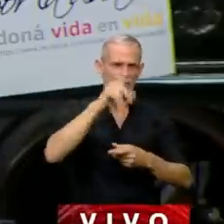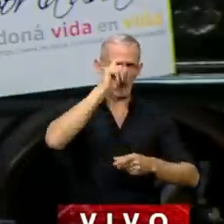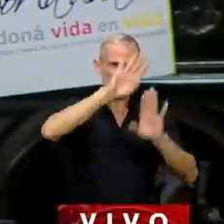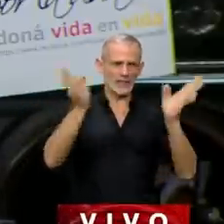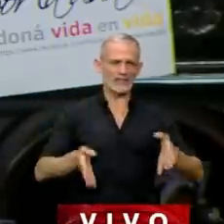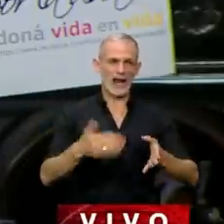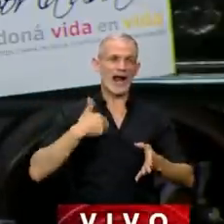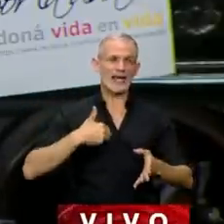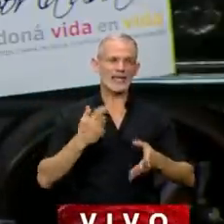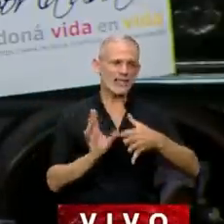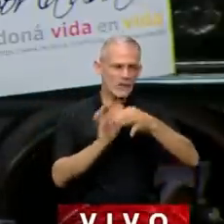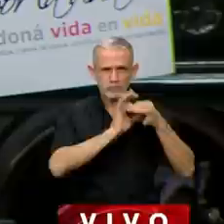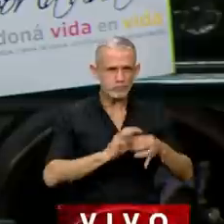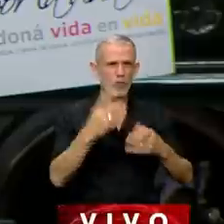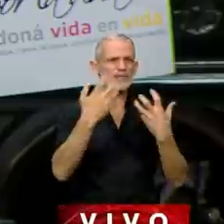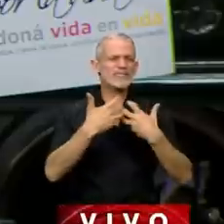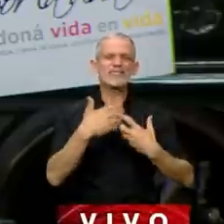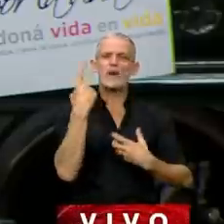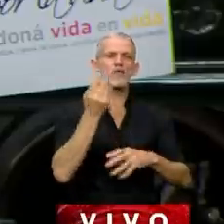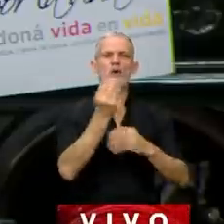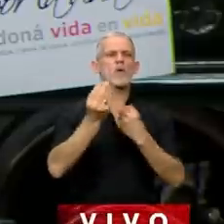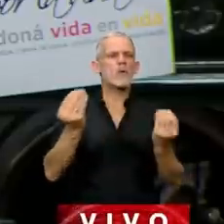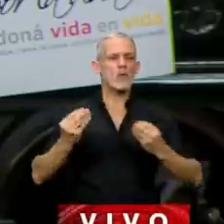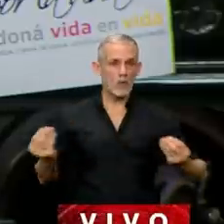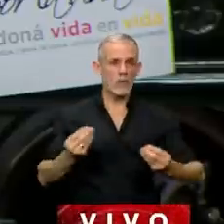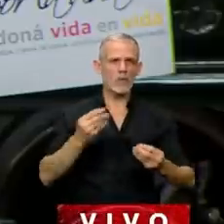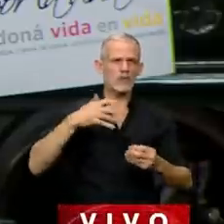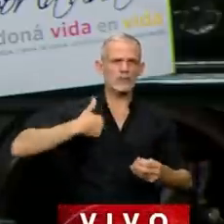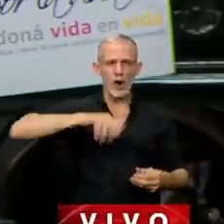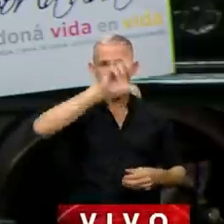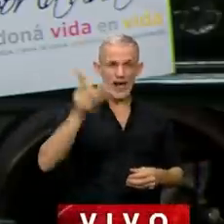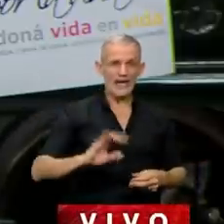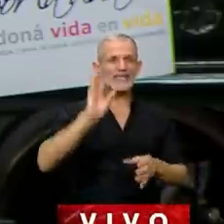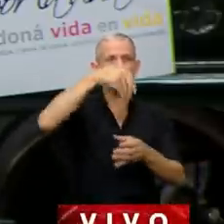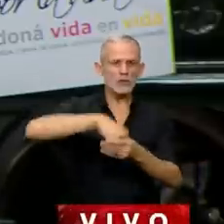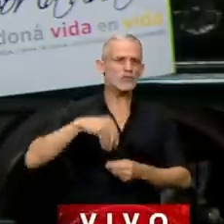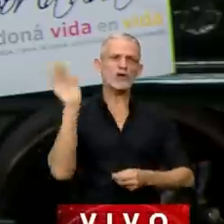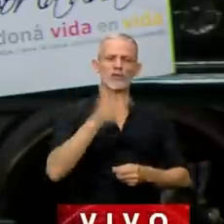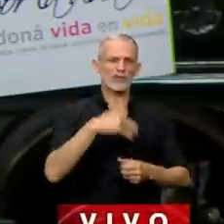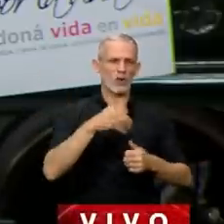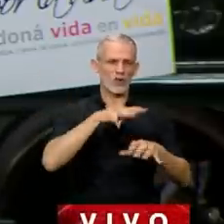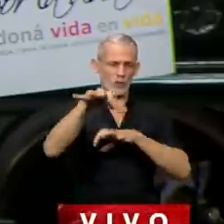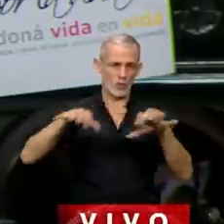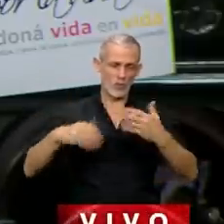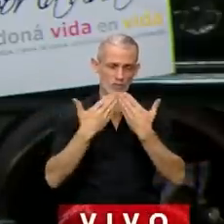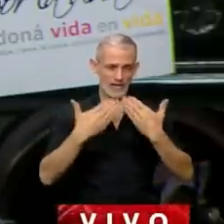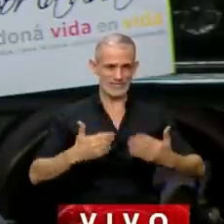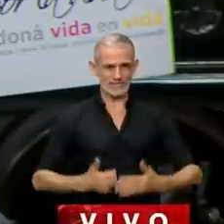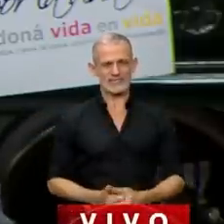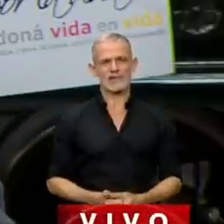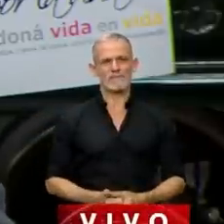realmente en la Argentina un sistema de salud con representatividad federal y con inclusión de todos los sectores. Muchas